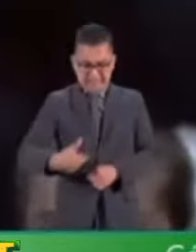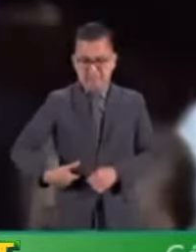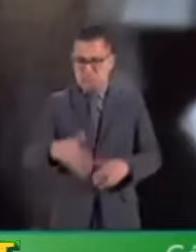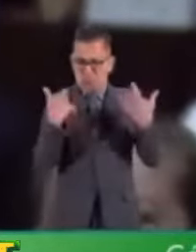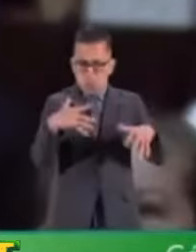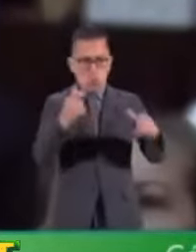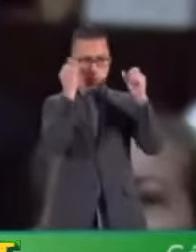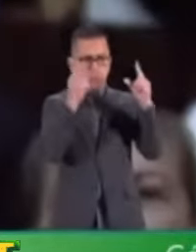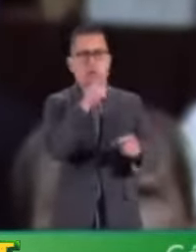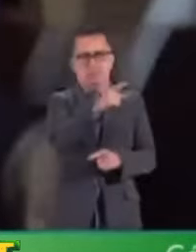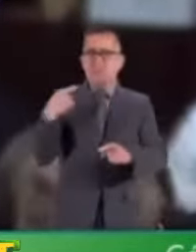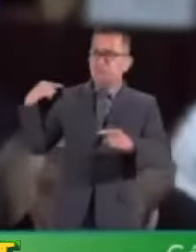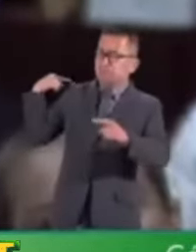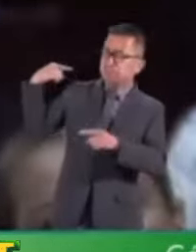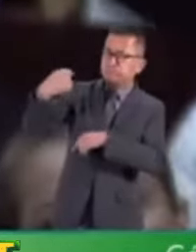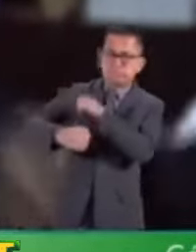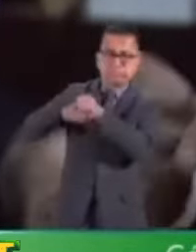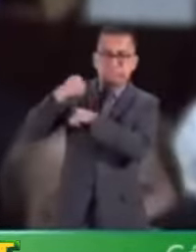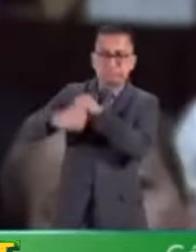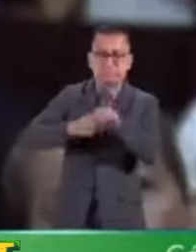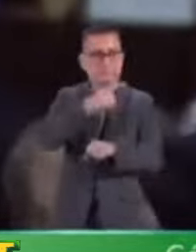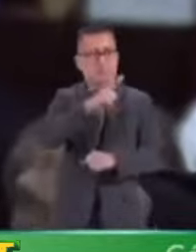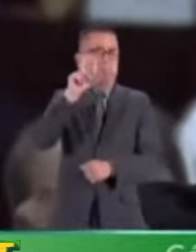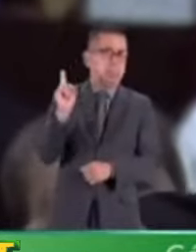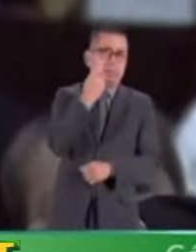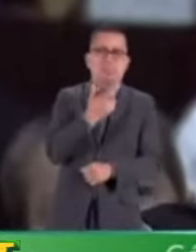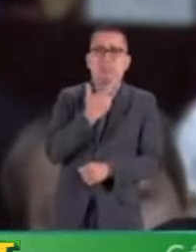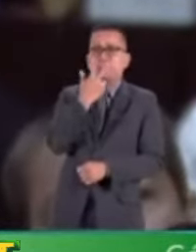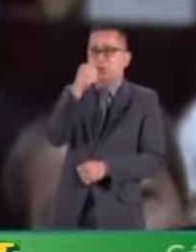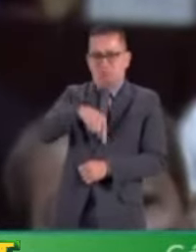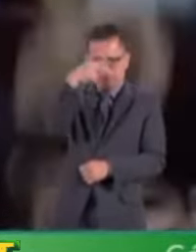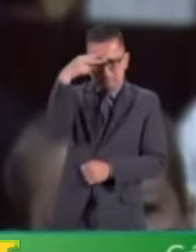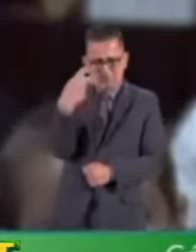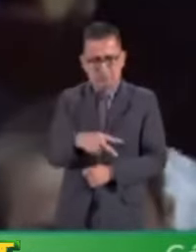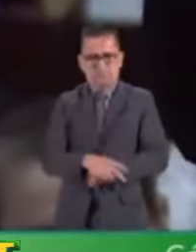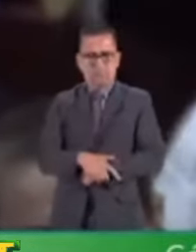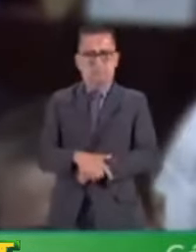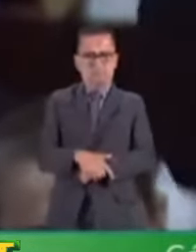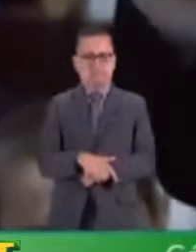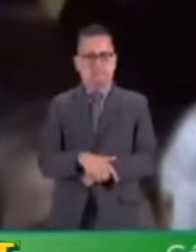¡Presidente! ¡Presidente! Los últimos años en este país. Por eso,